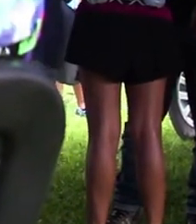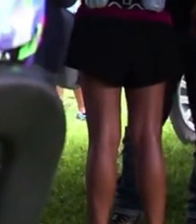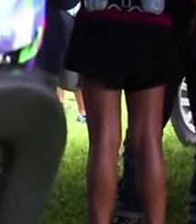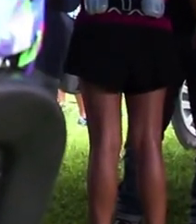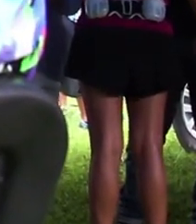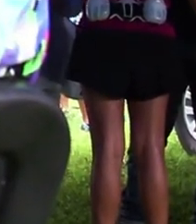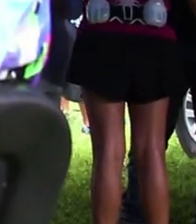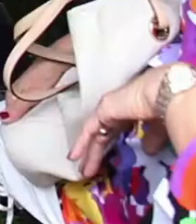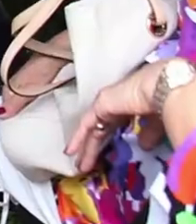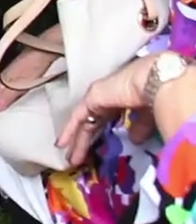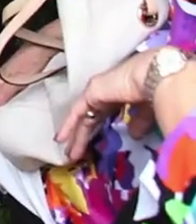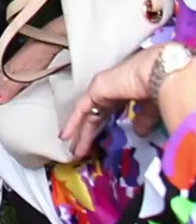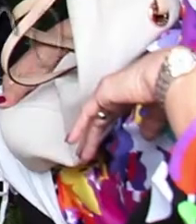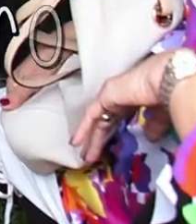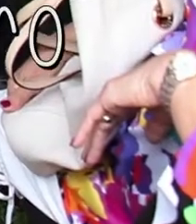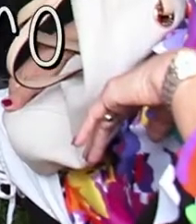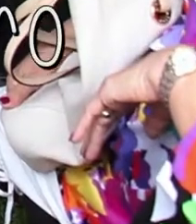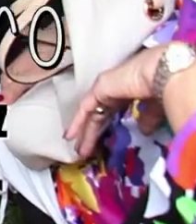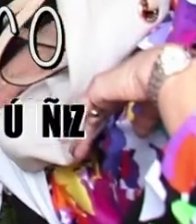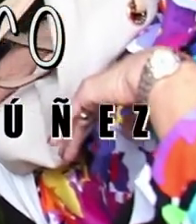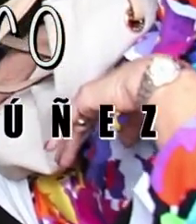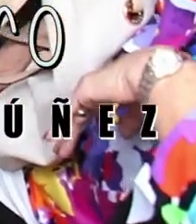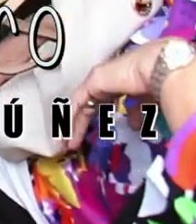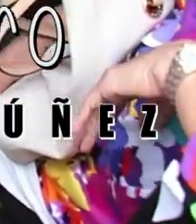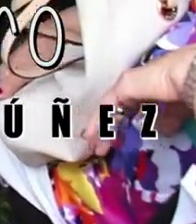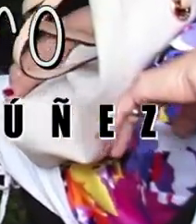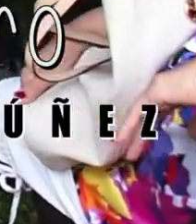que Guillermo corra.